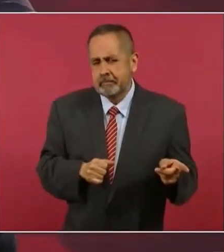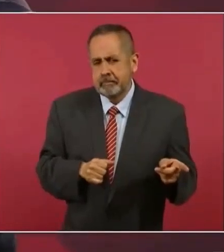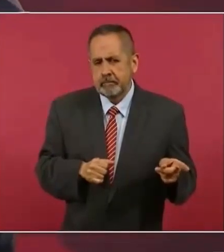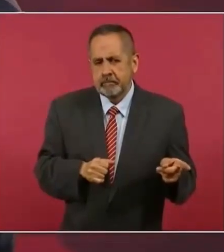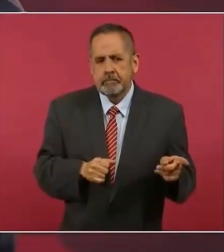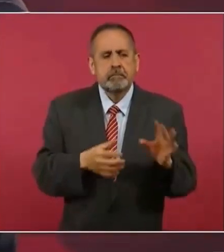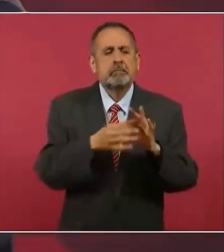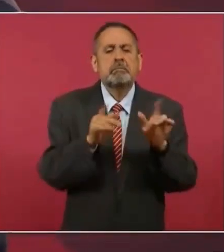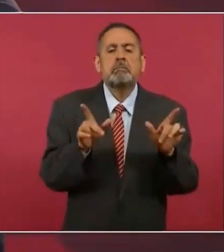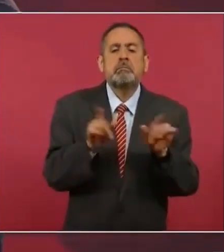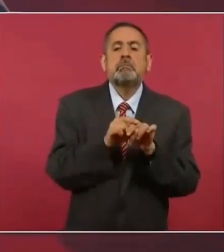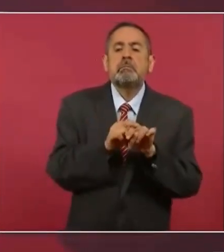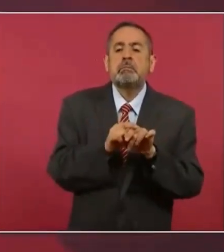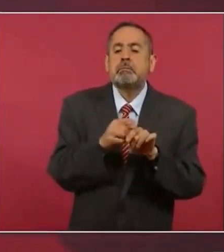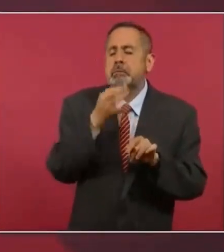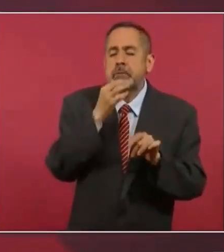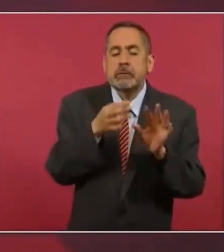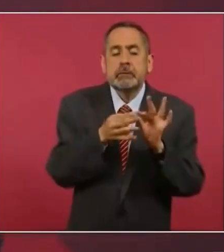pasan así como flash,